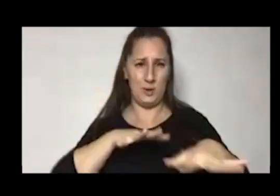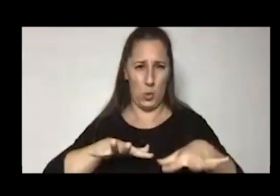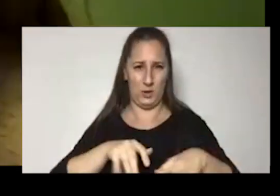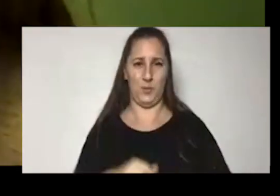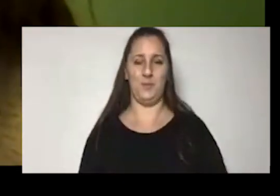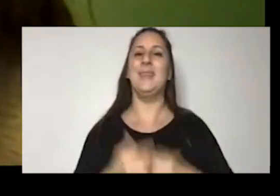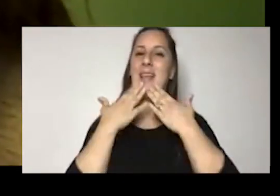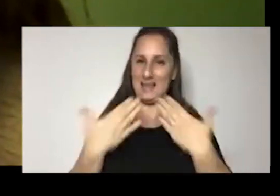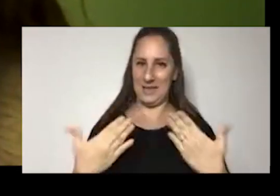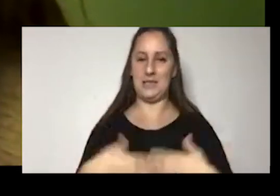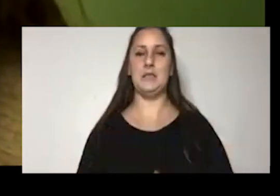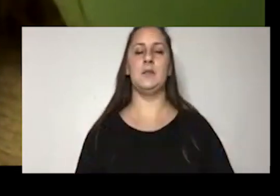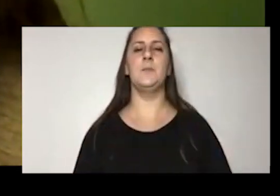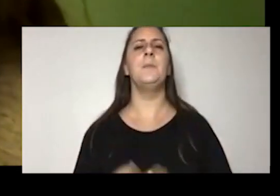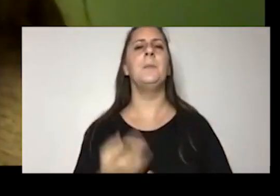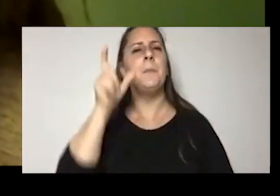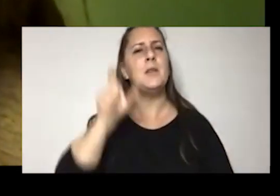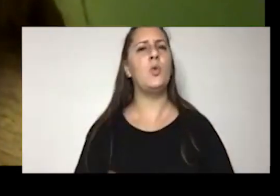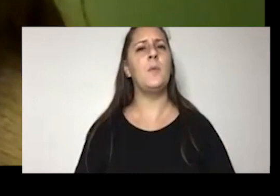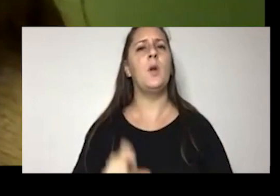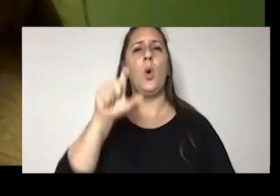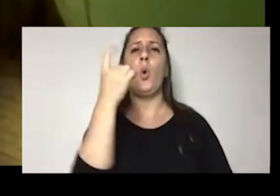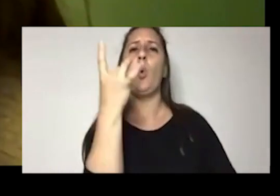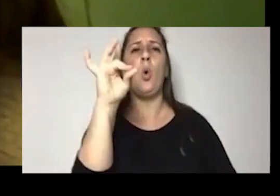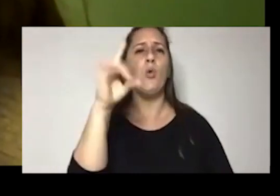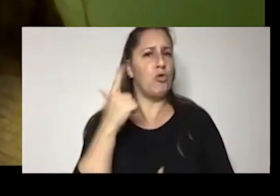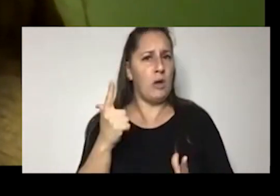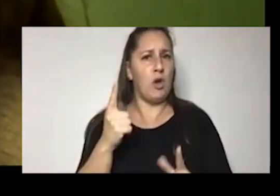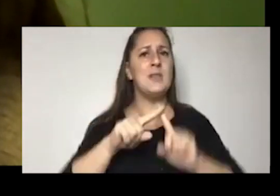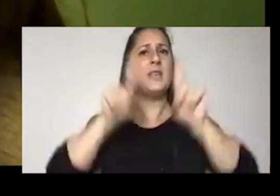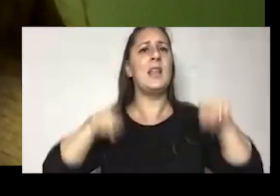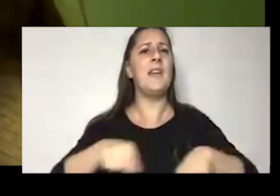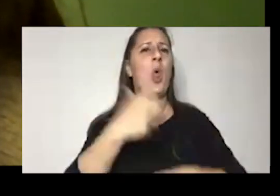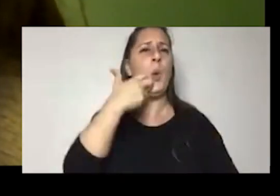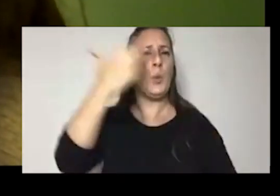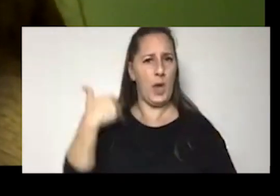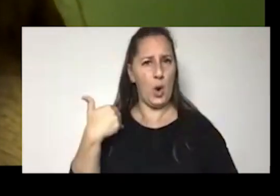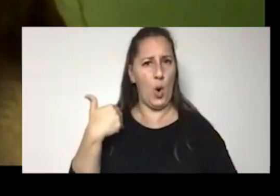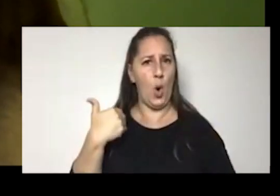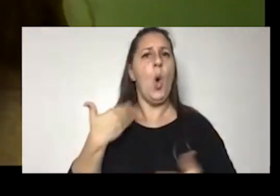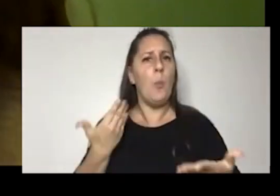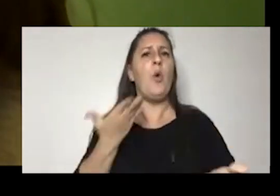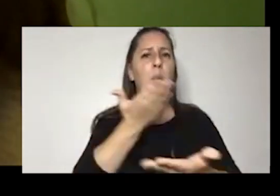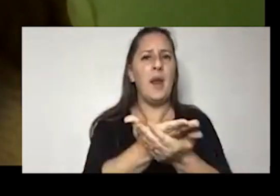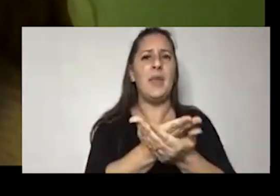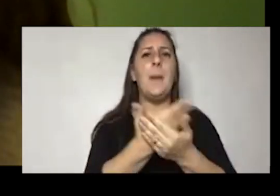Acá hay uno que dice, no tengo CUT, sino certificado anterior. ¿Puedo solicitar el símbolo en Mi Argentina